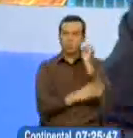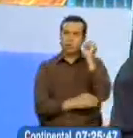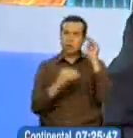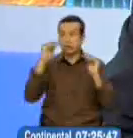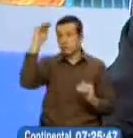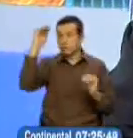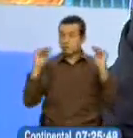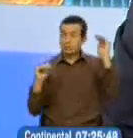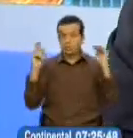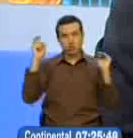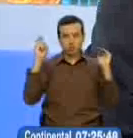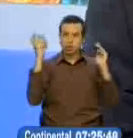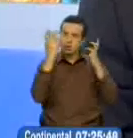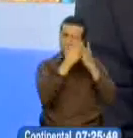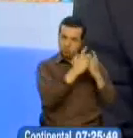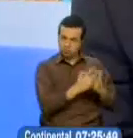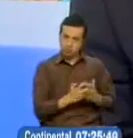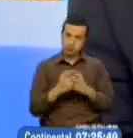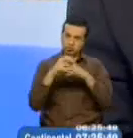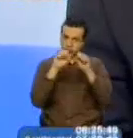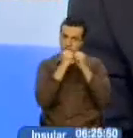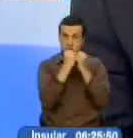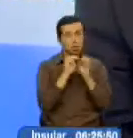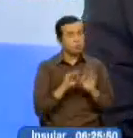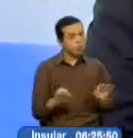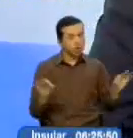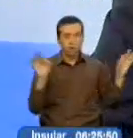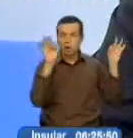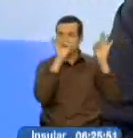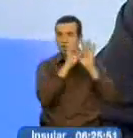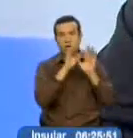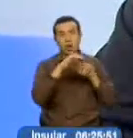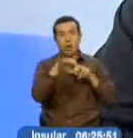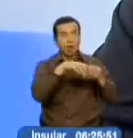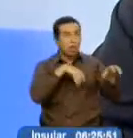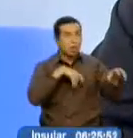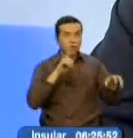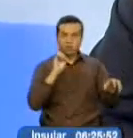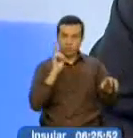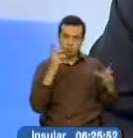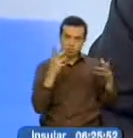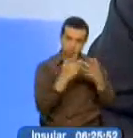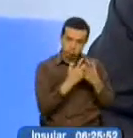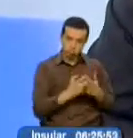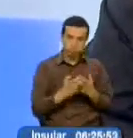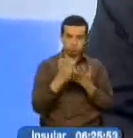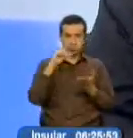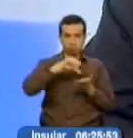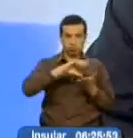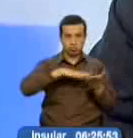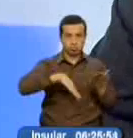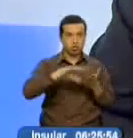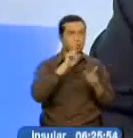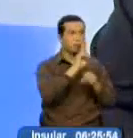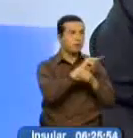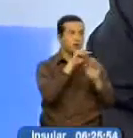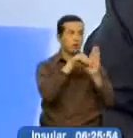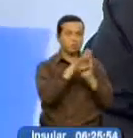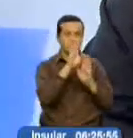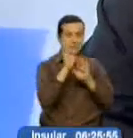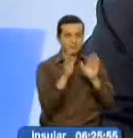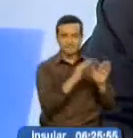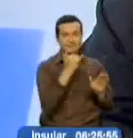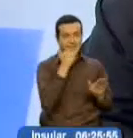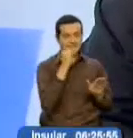pero hay que construir tejido social en ese sentido. La suplencia de bancos, iba a decir, la supervisión de